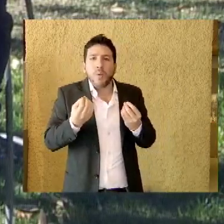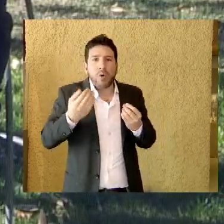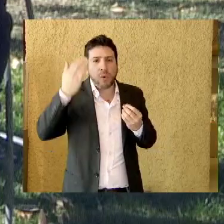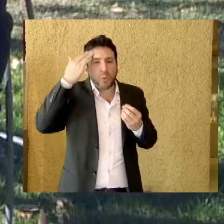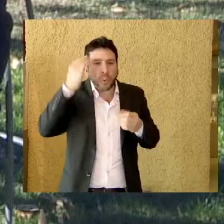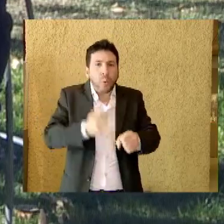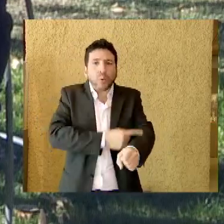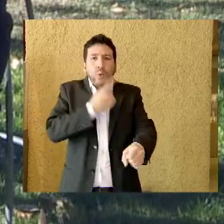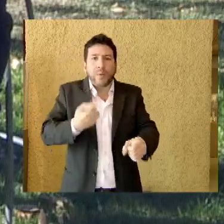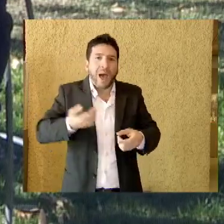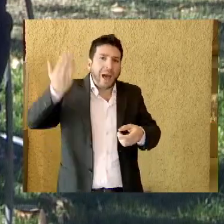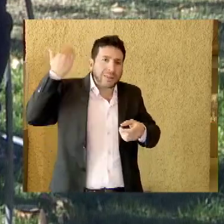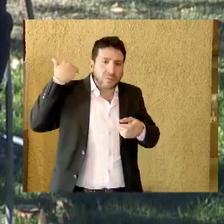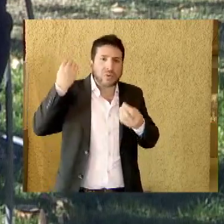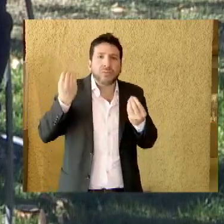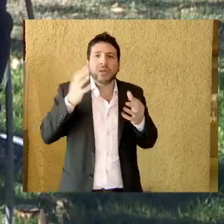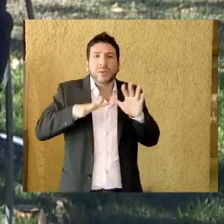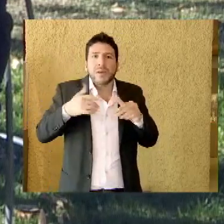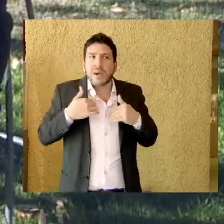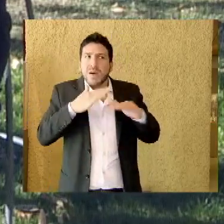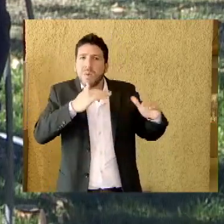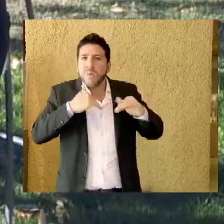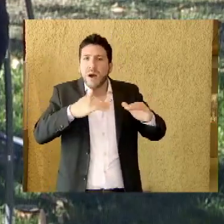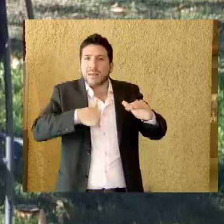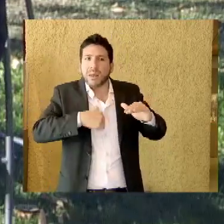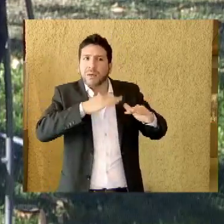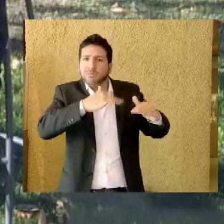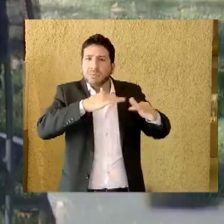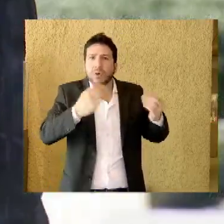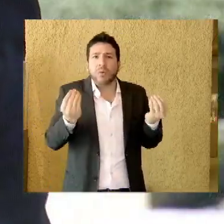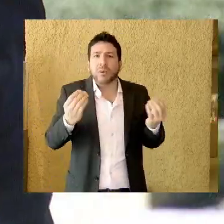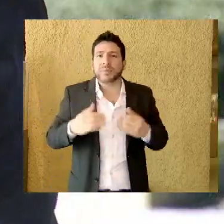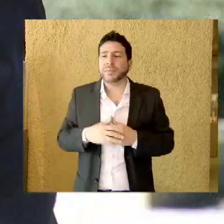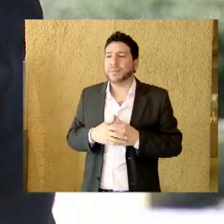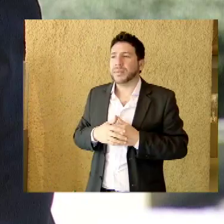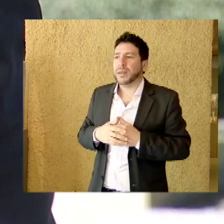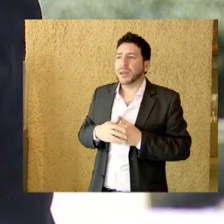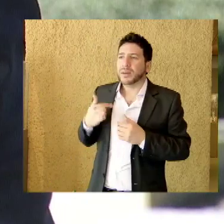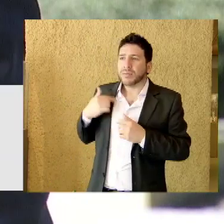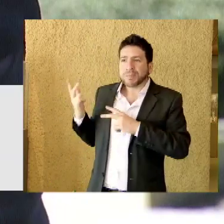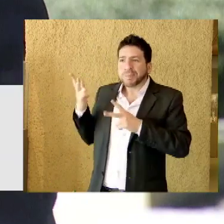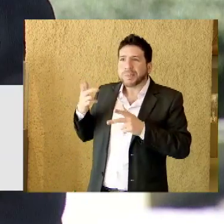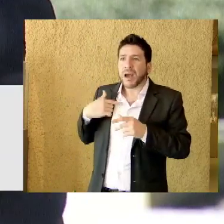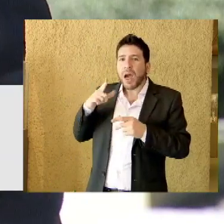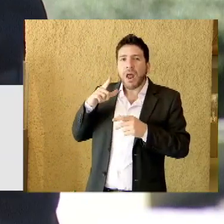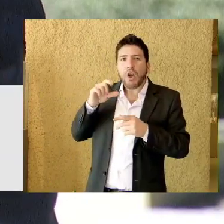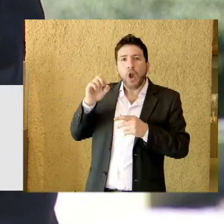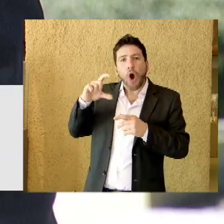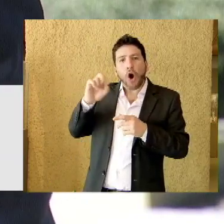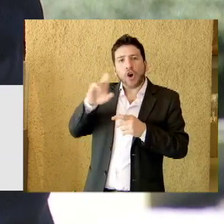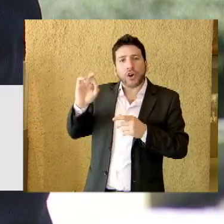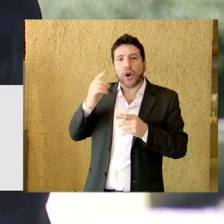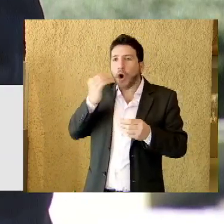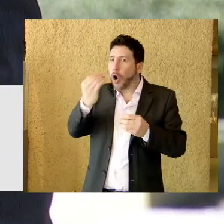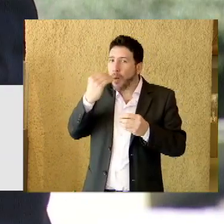en esa época? A ver si nos sentimos un poco representados con lo que pasaba hace 210 años. Recién te escuchaba hablar del locro. Uh-huh. El locro es una comida